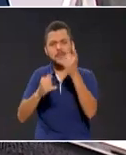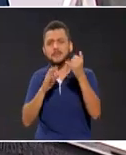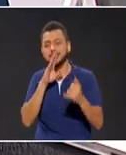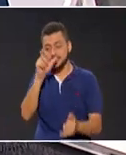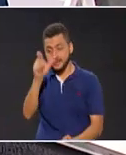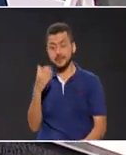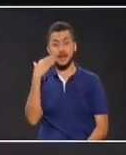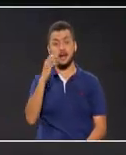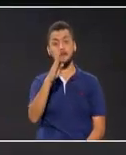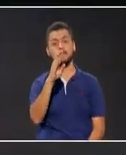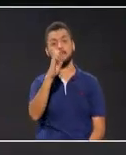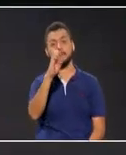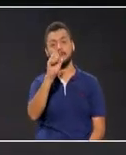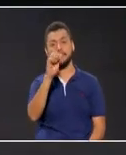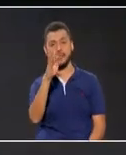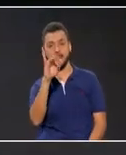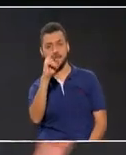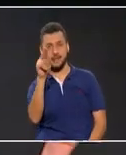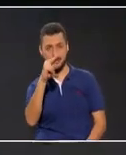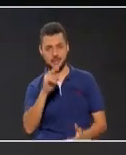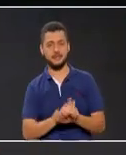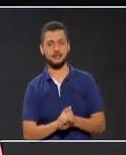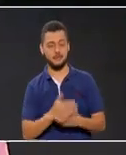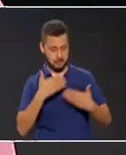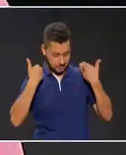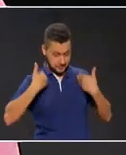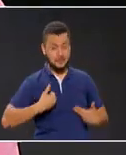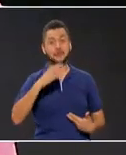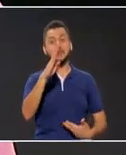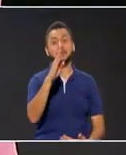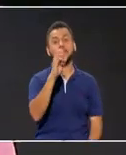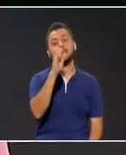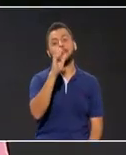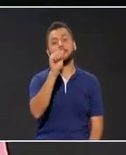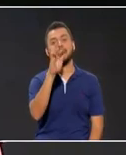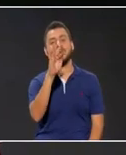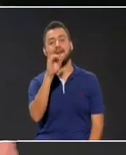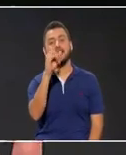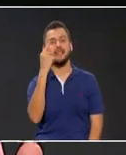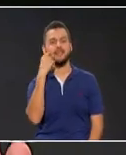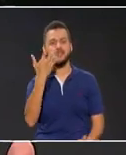Rabe. Bueno, muchísimas gracias. Soy Beatriz Rabe, arquitecta,